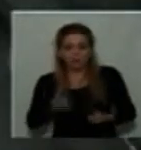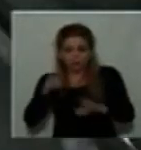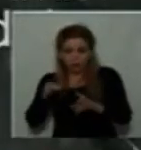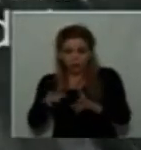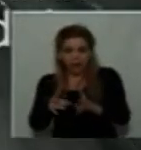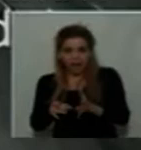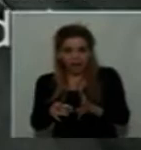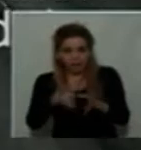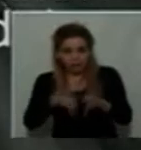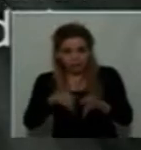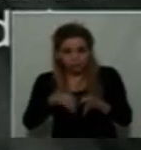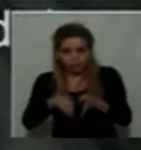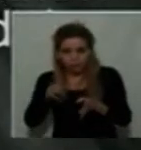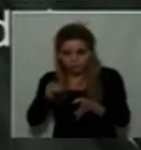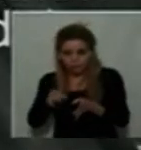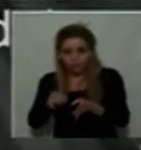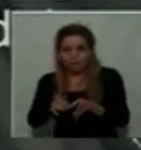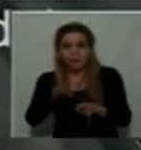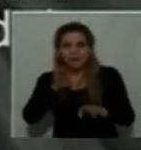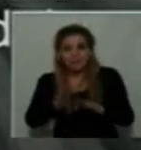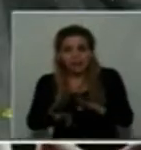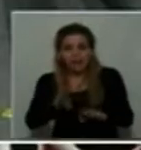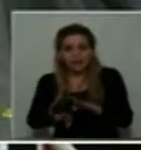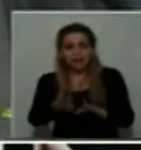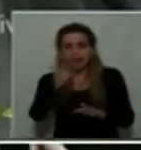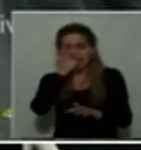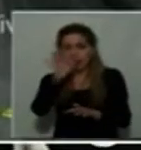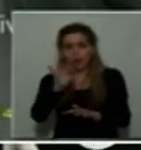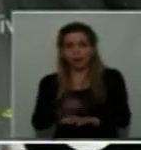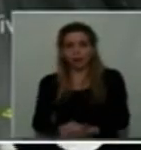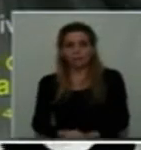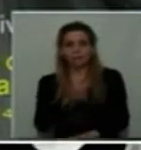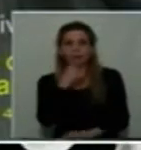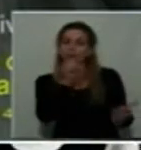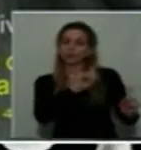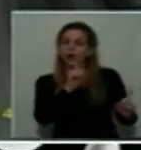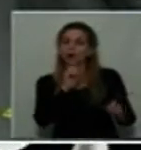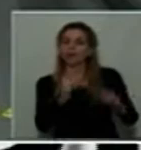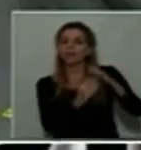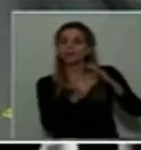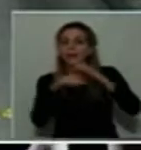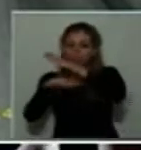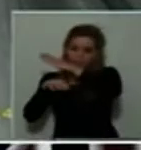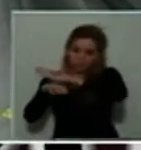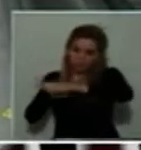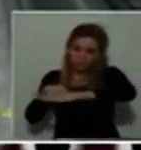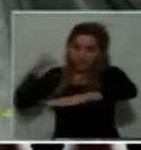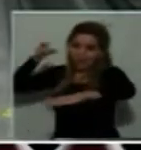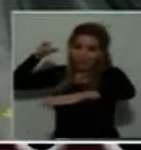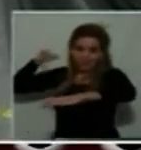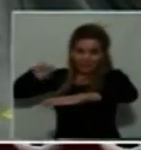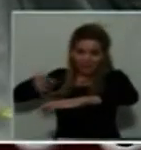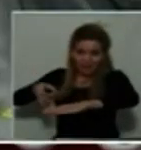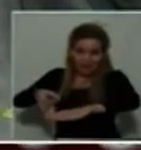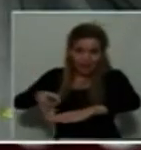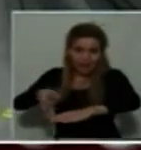ningún momento baja. Si dicen que tenía que descender la velocidad. Pero aparte, si vos vas en bajada... No entiendo técnicamente por qué. No, escúchame, Mauro, si vos vas en bajada